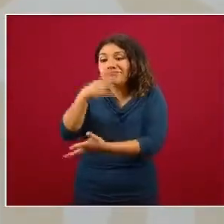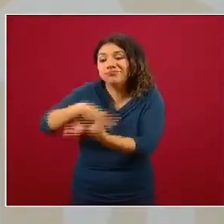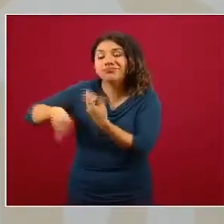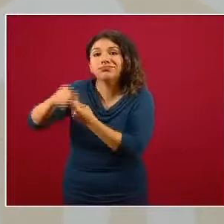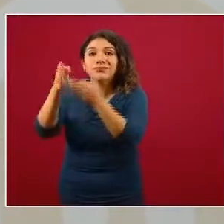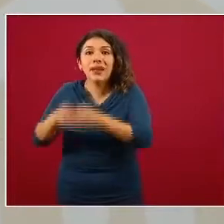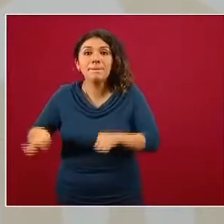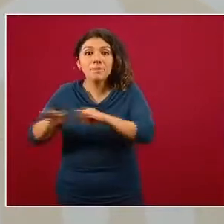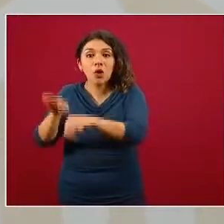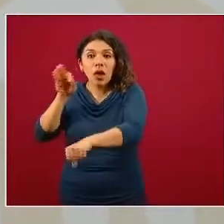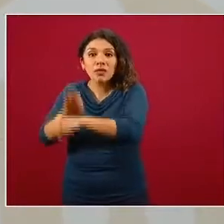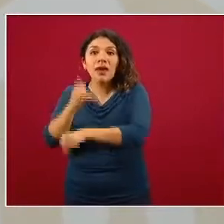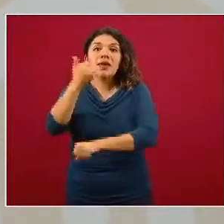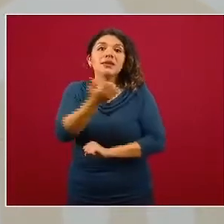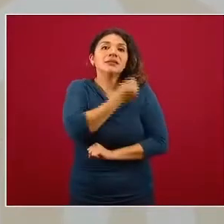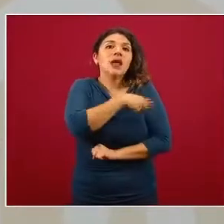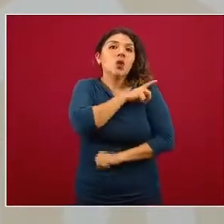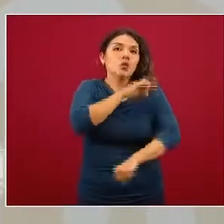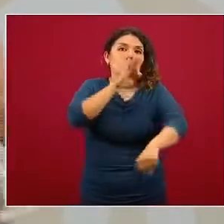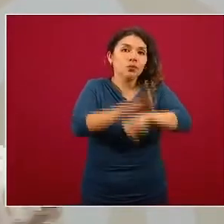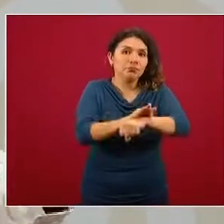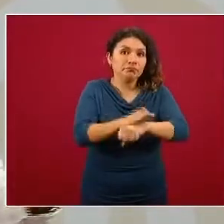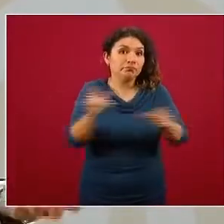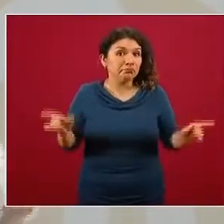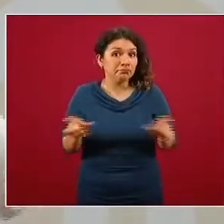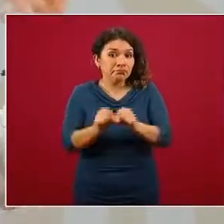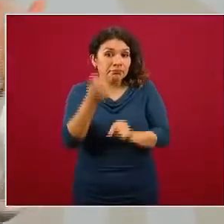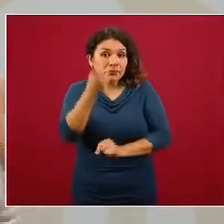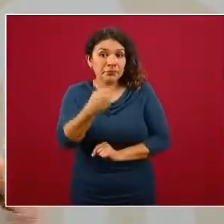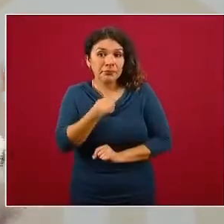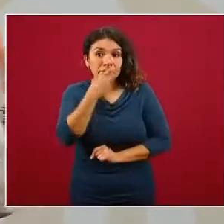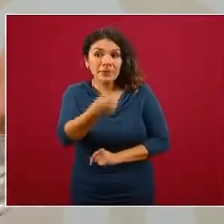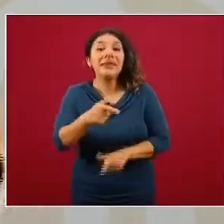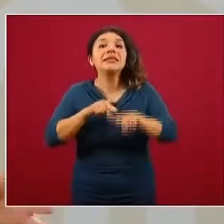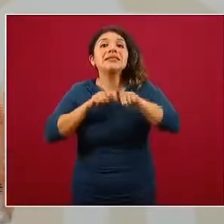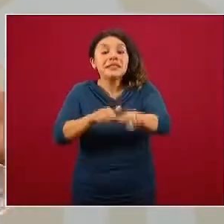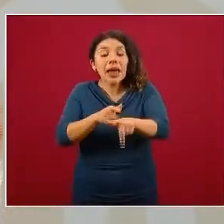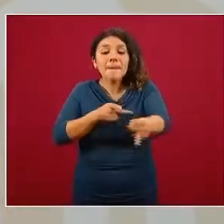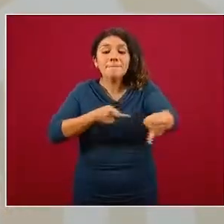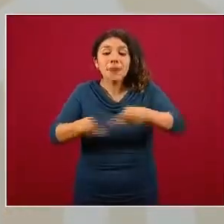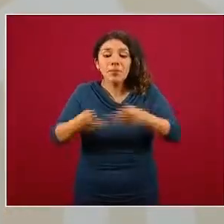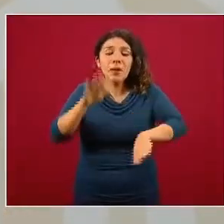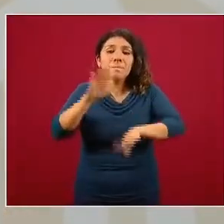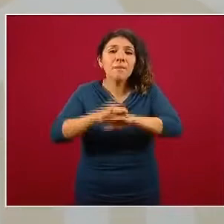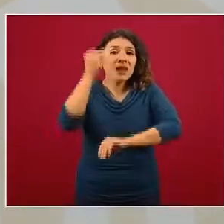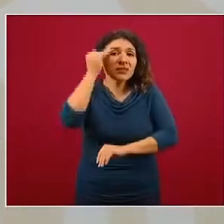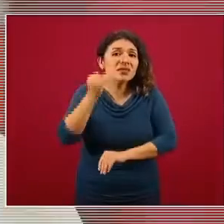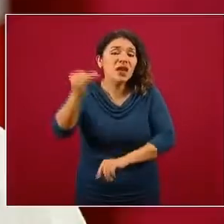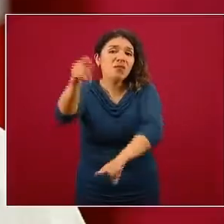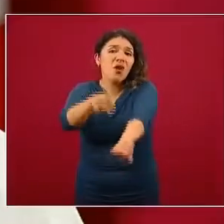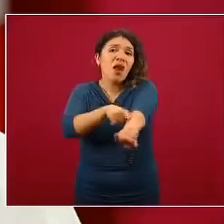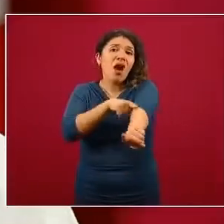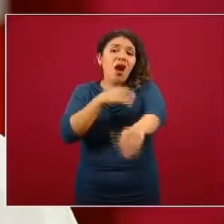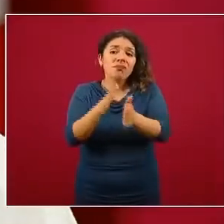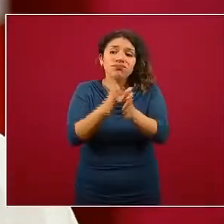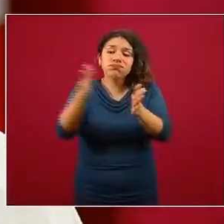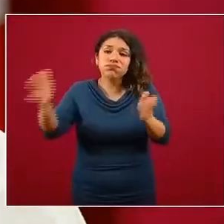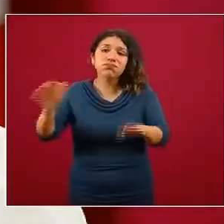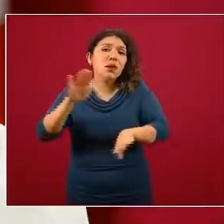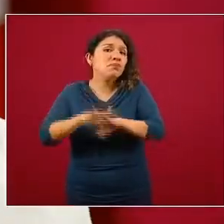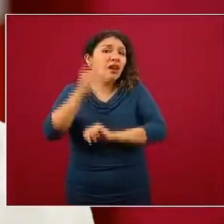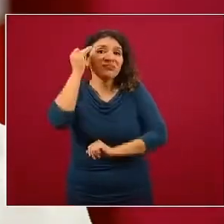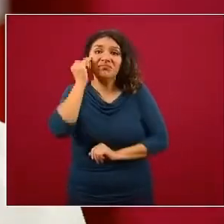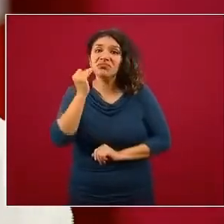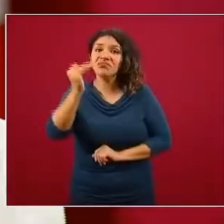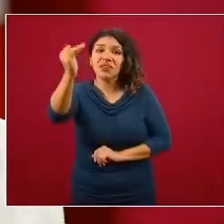económica y protección directa en la salud. Y terminamos diciendo, sigamos preparados para una epidemia larga, porque esto va a